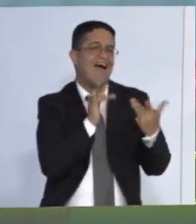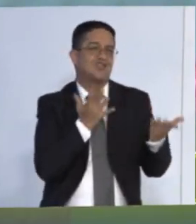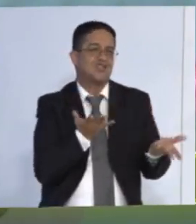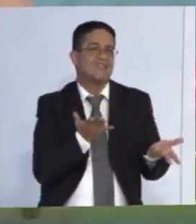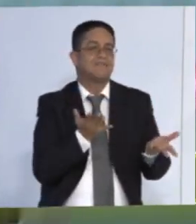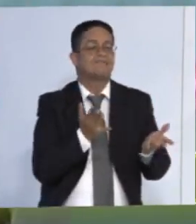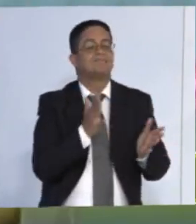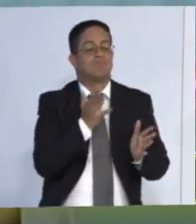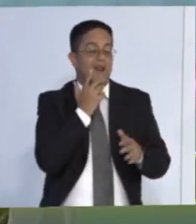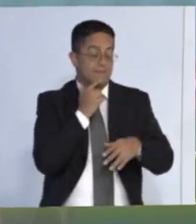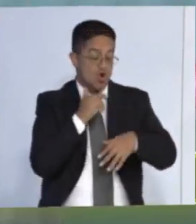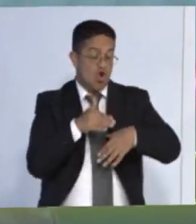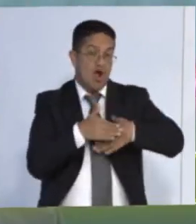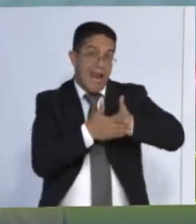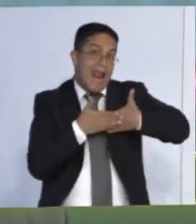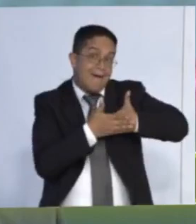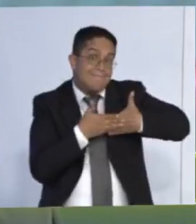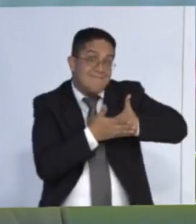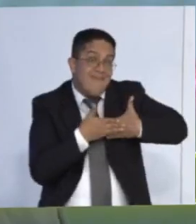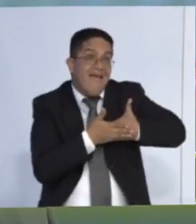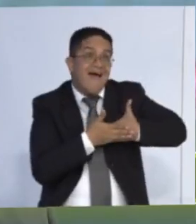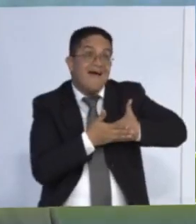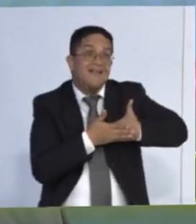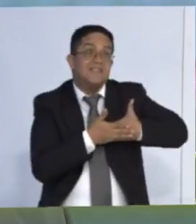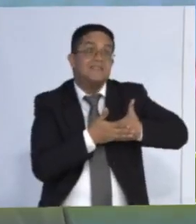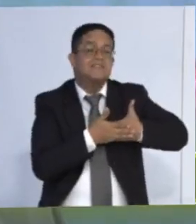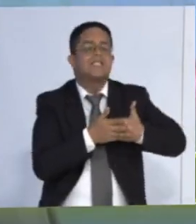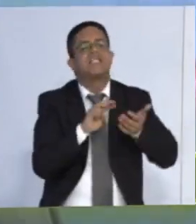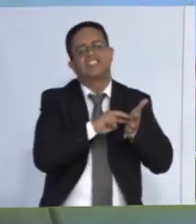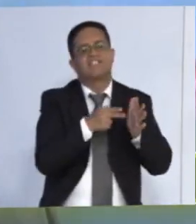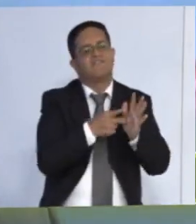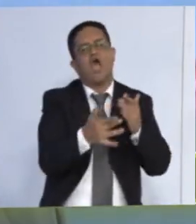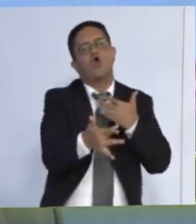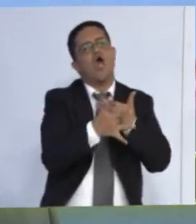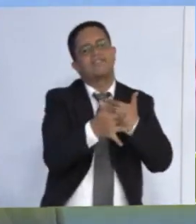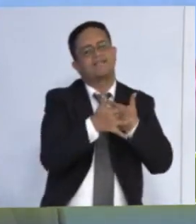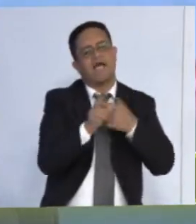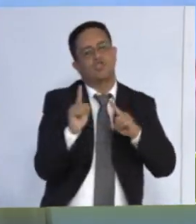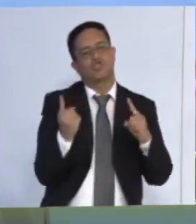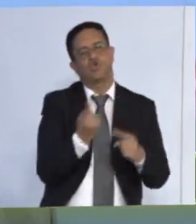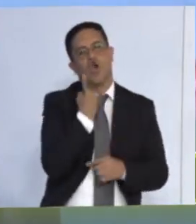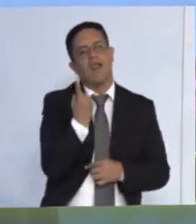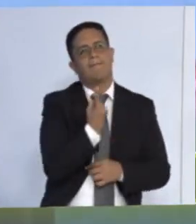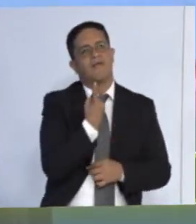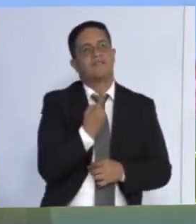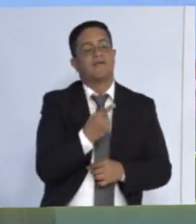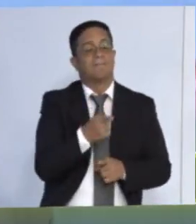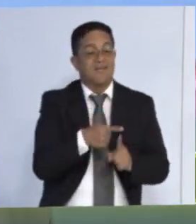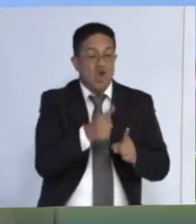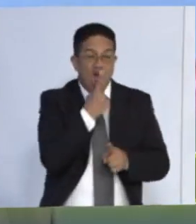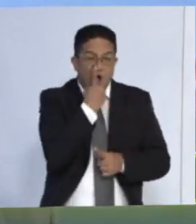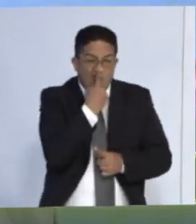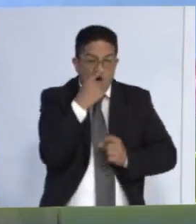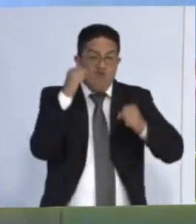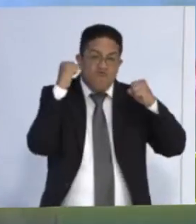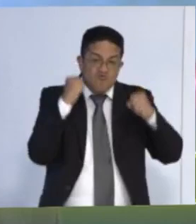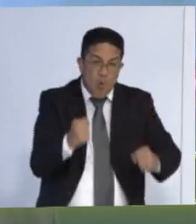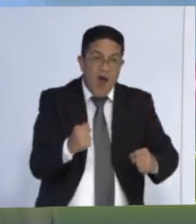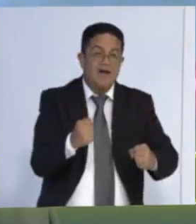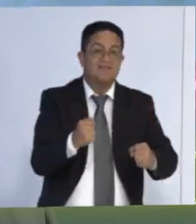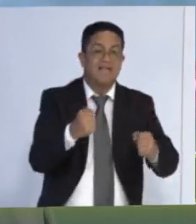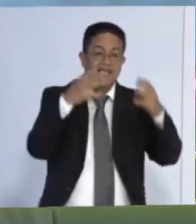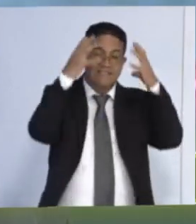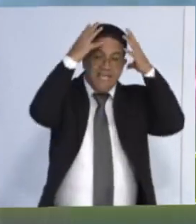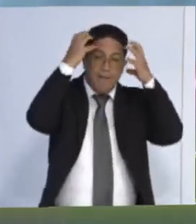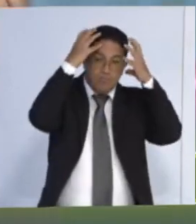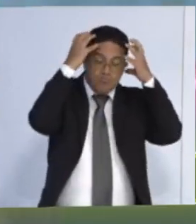si es tópico, las lesiones en piel es una dermatitis de contacto. Ahora, ¿qué pasa? Que estos olores fuertes, jabón, perfumes, etcétera,